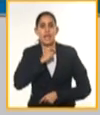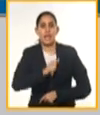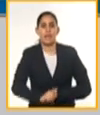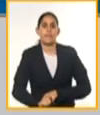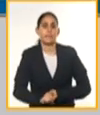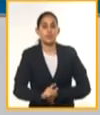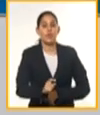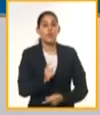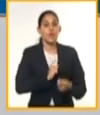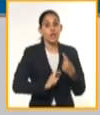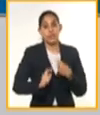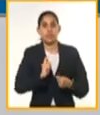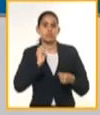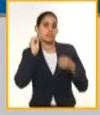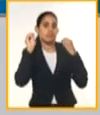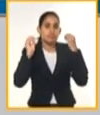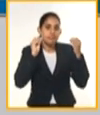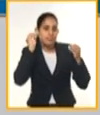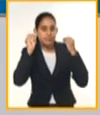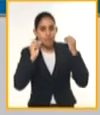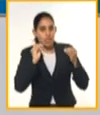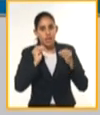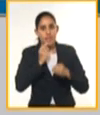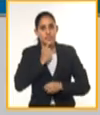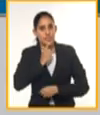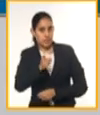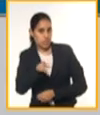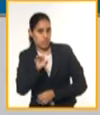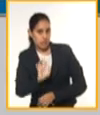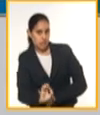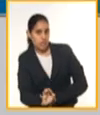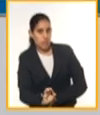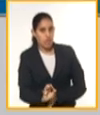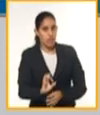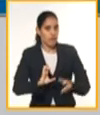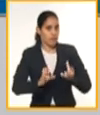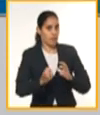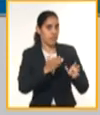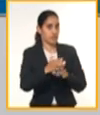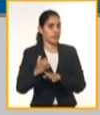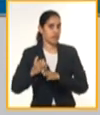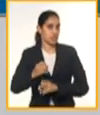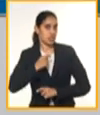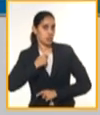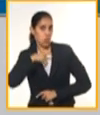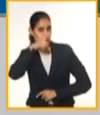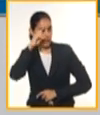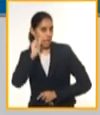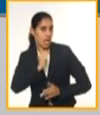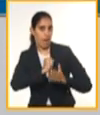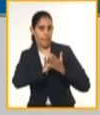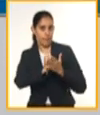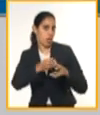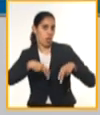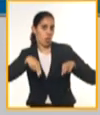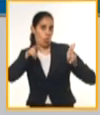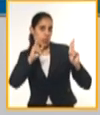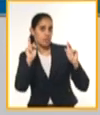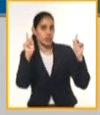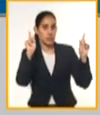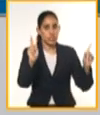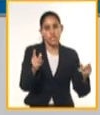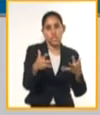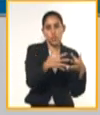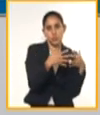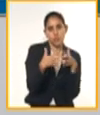ser, con esto que voy a decir a continuación, Randy, que se vea como que yo apoyo la política de Estados Unidos, ni mucho menos. Pero hay